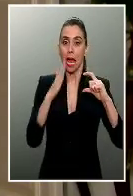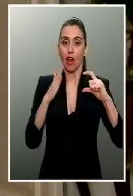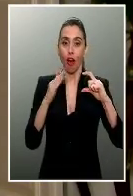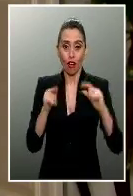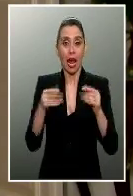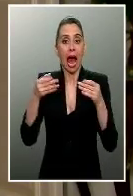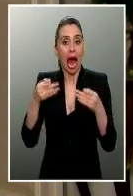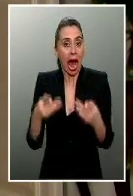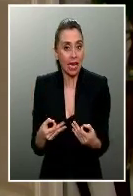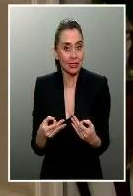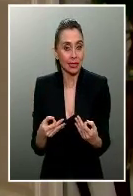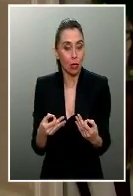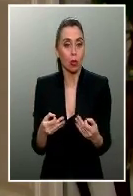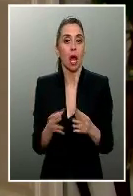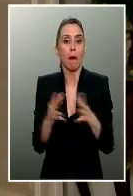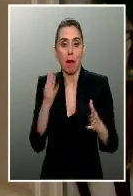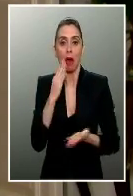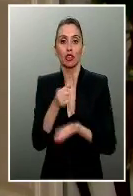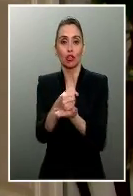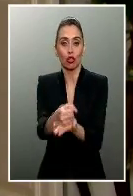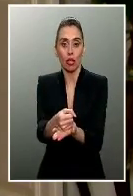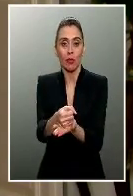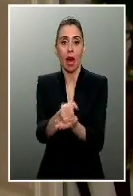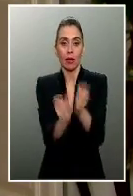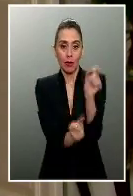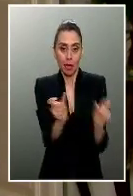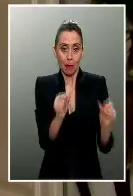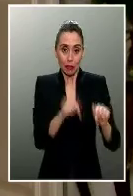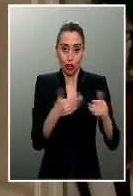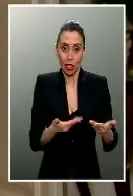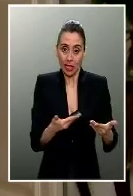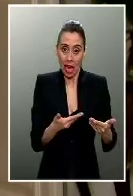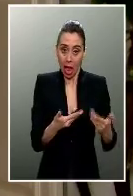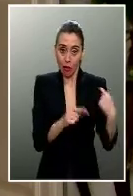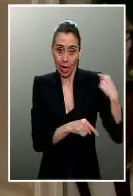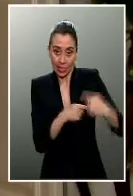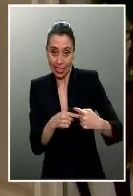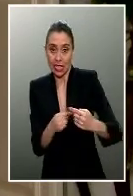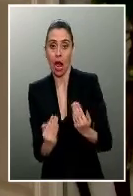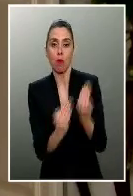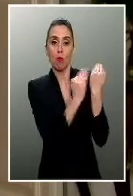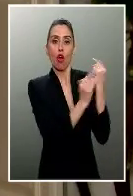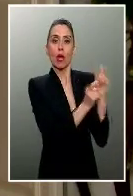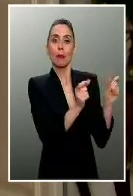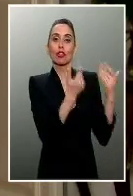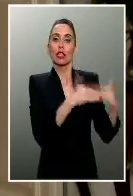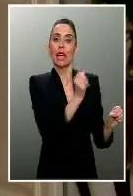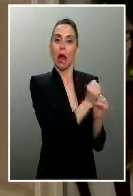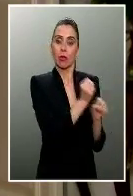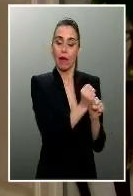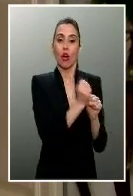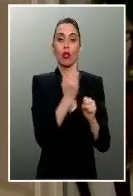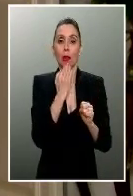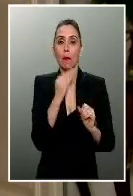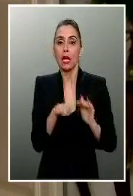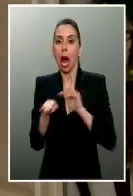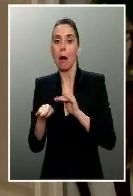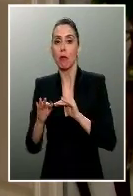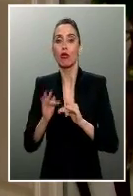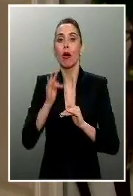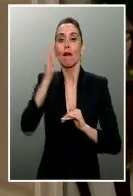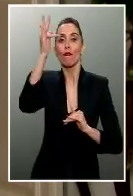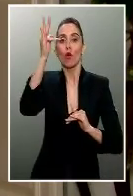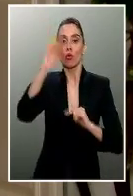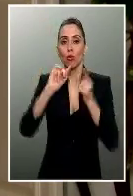asegurando no sólo más solidaridad de la actual generación con los que ya trabajaron sino también con las pensiones futuras de su propia